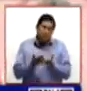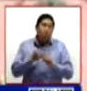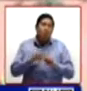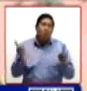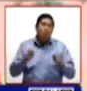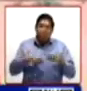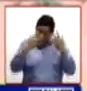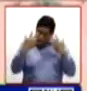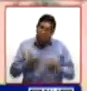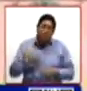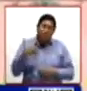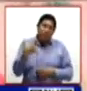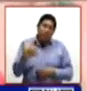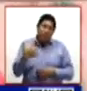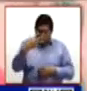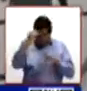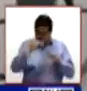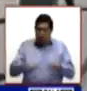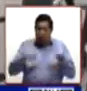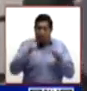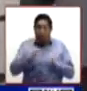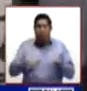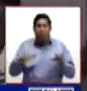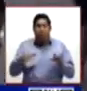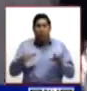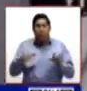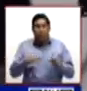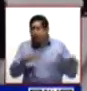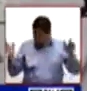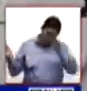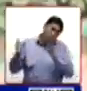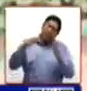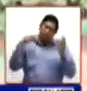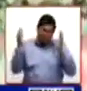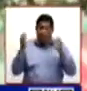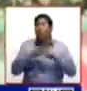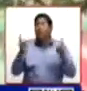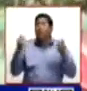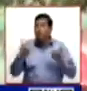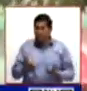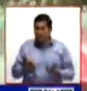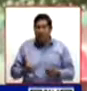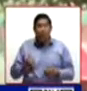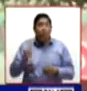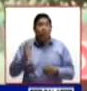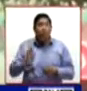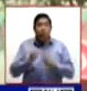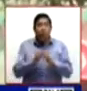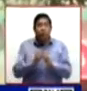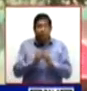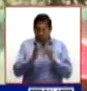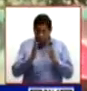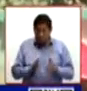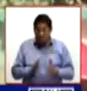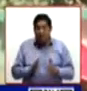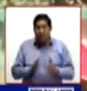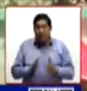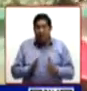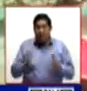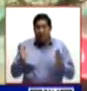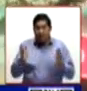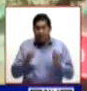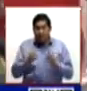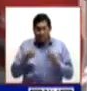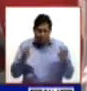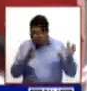Lamentablemente 5 niños quedan golpeados, pero están estables. Y los acompañantes que a consecuencia de la